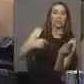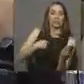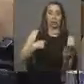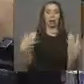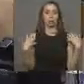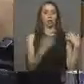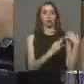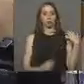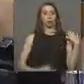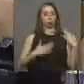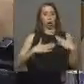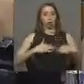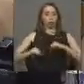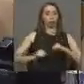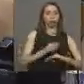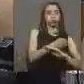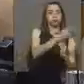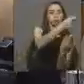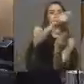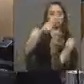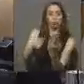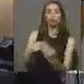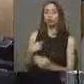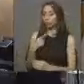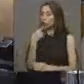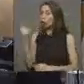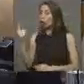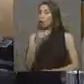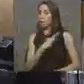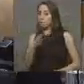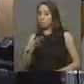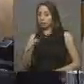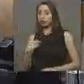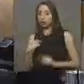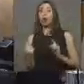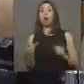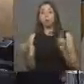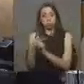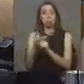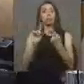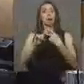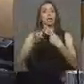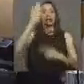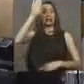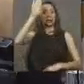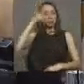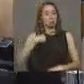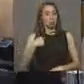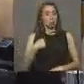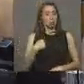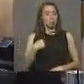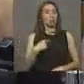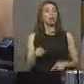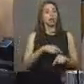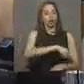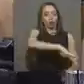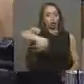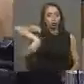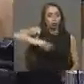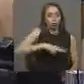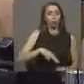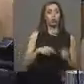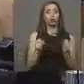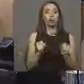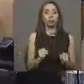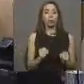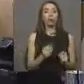desafío. Ministro, lo digo con mucha sinceridad. Y que seamos capaces también nosotros, así como somos capaces